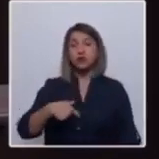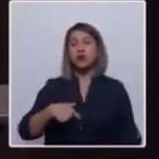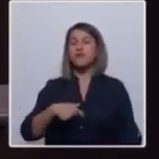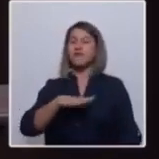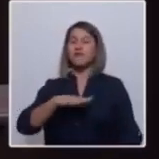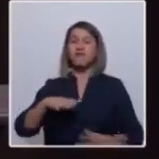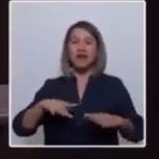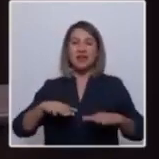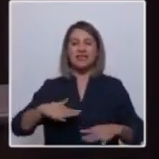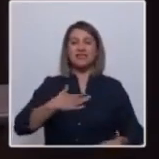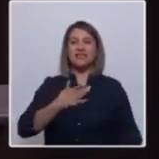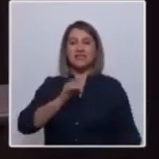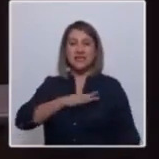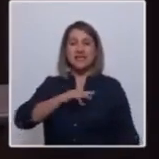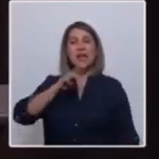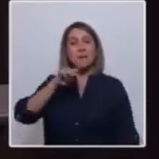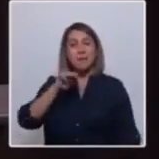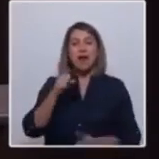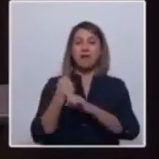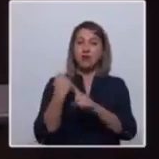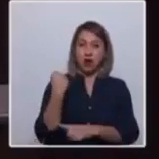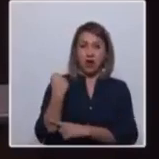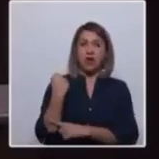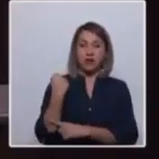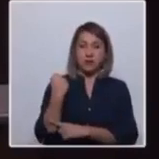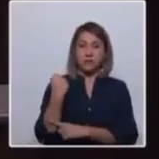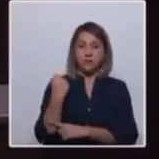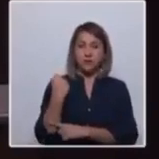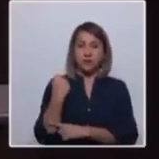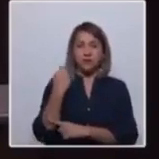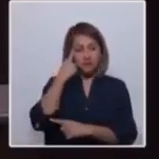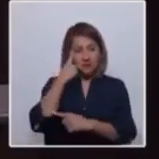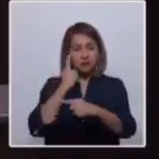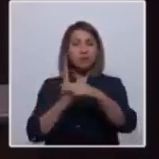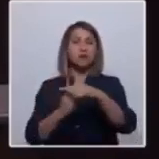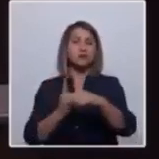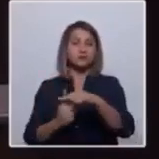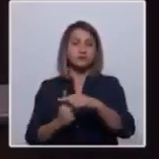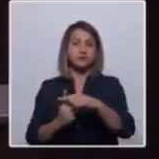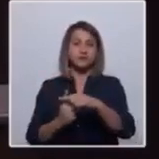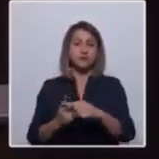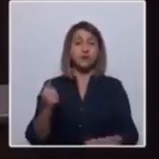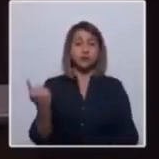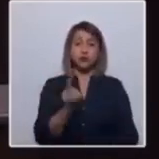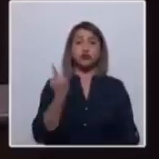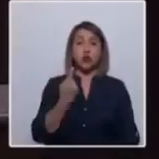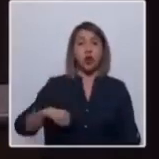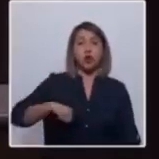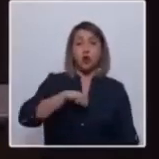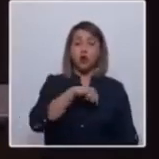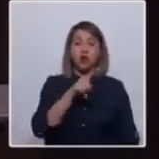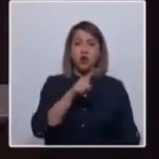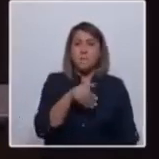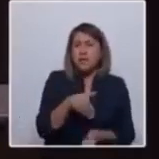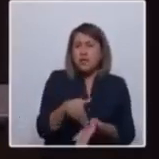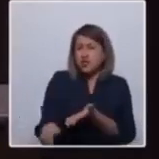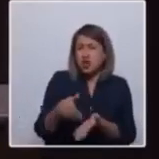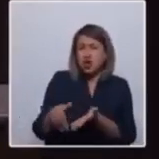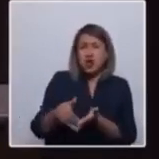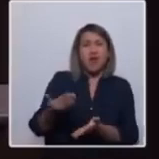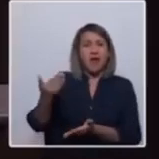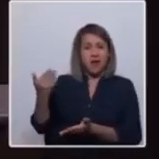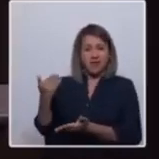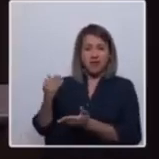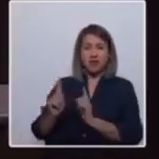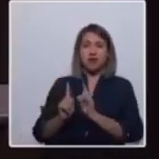chilena, de ser madre, de ser abogado y de ser optimista. Y no estoy sola en este orgullo. Millones de compatriotas están felices de